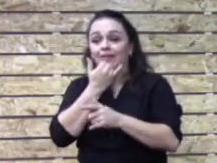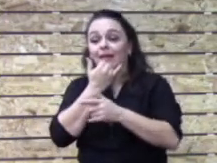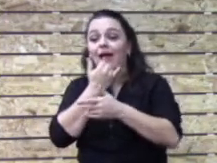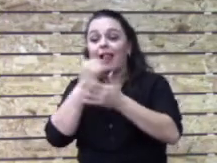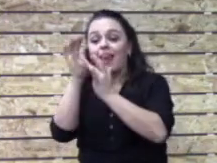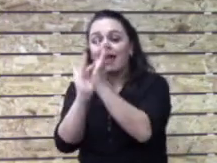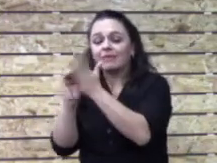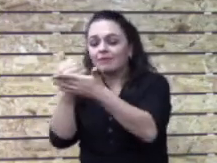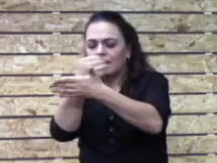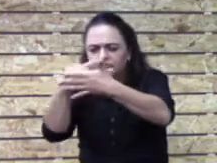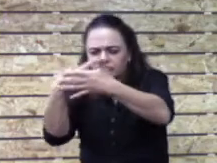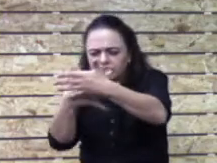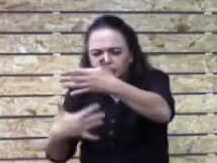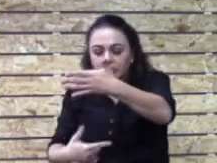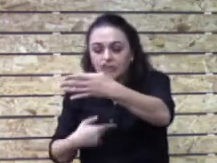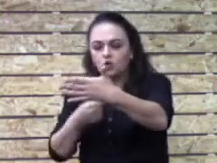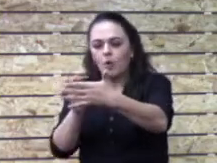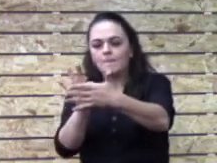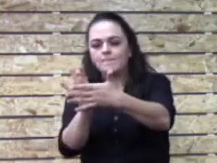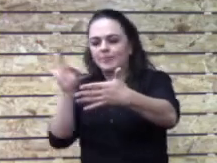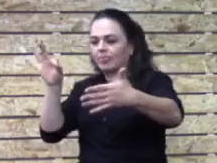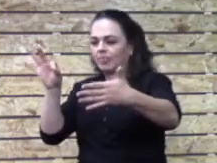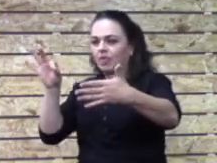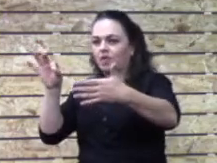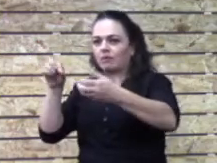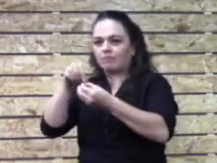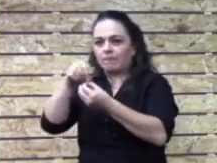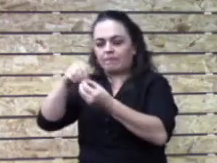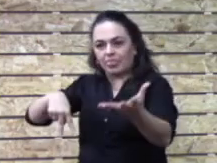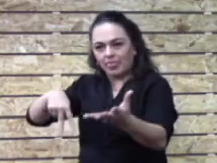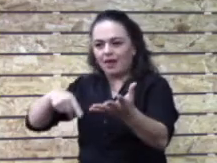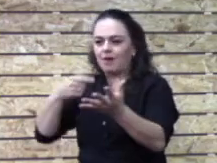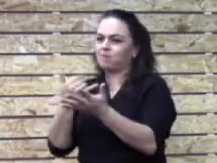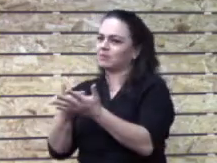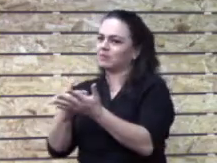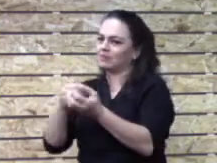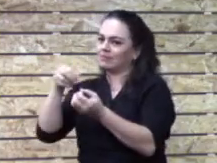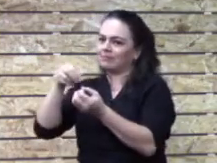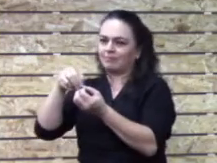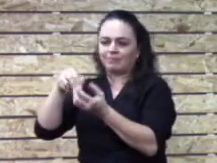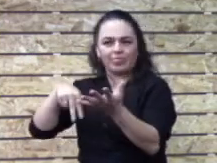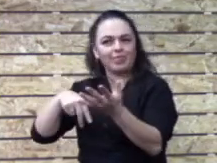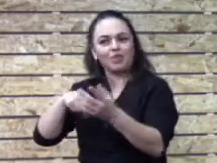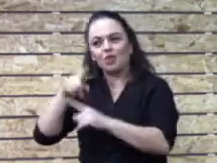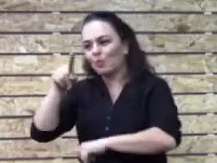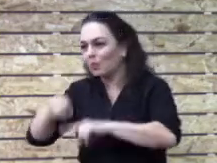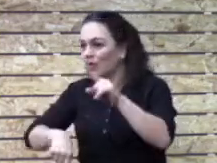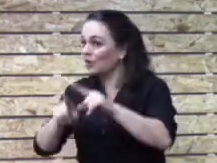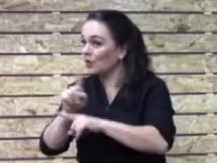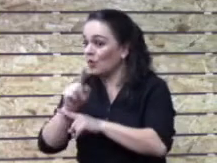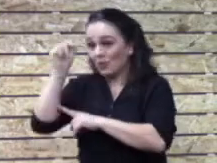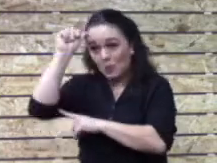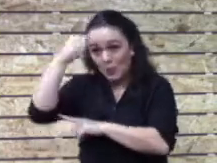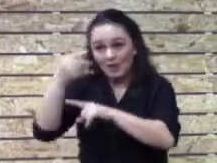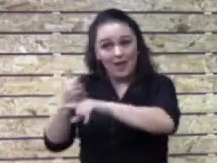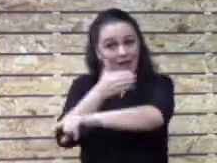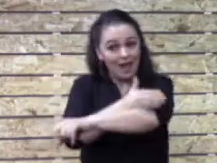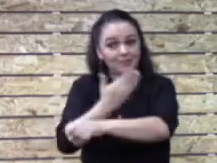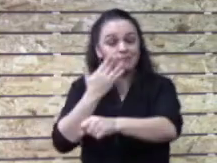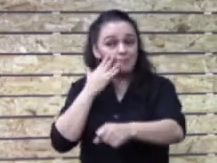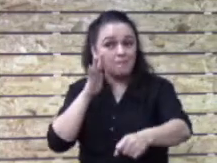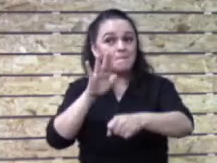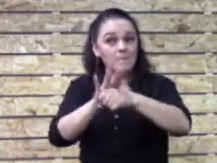con Israel, un pacto muy importante recordado en el libro de Deuteronomio y ratificado de